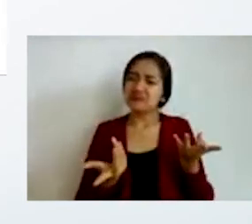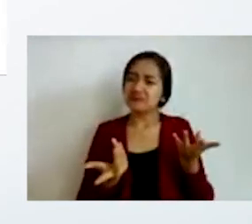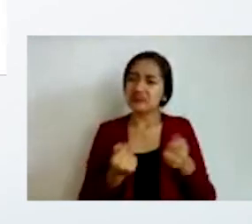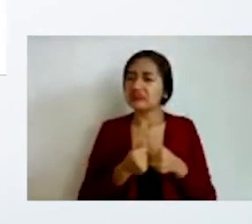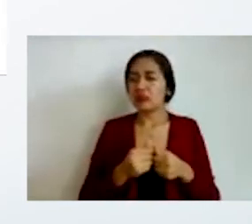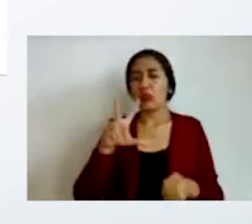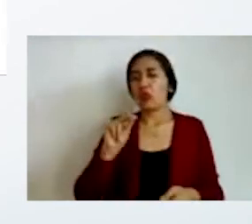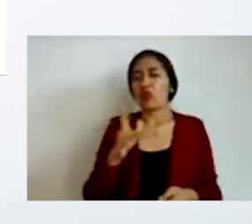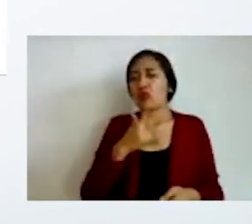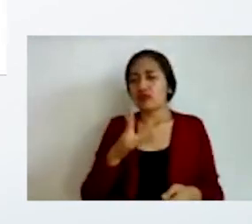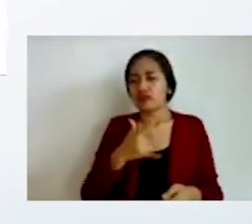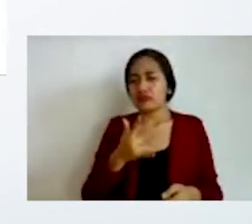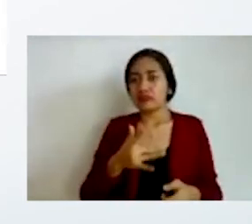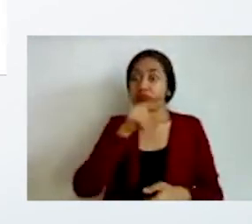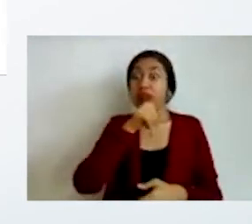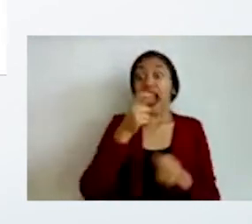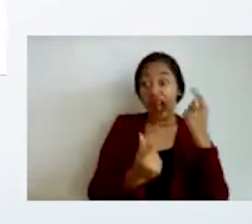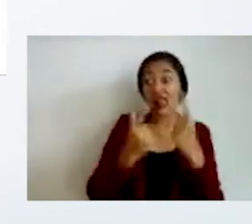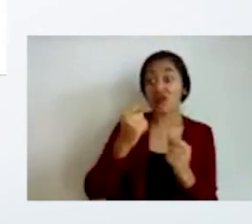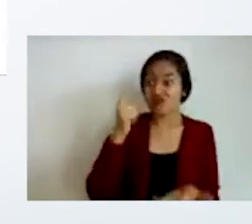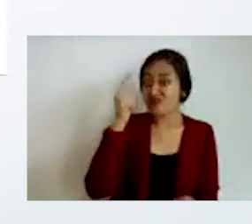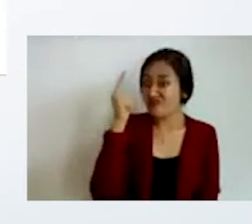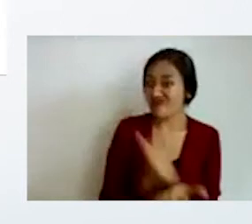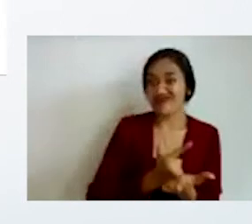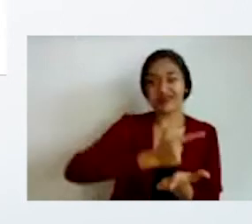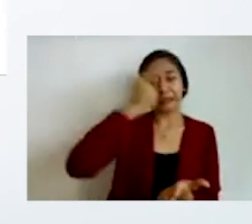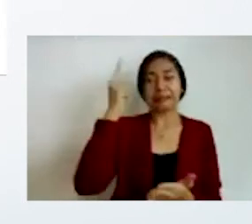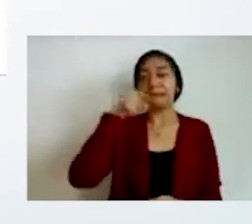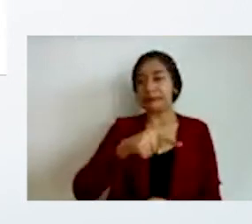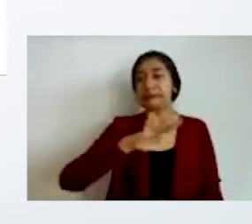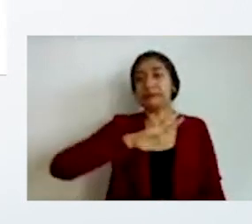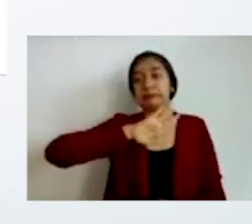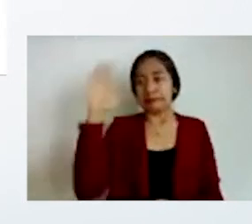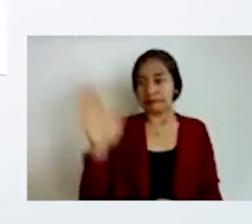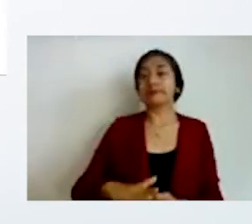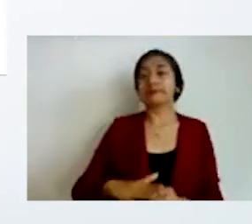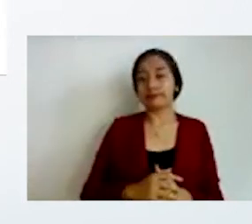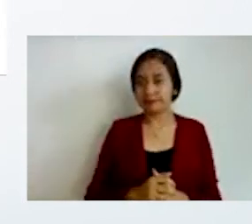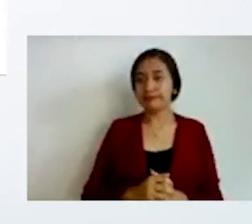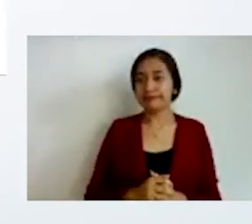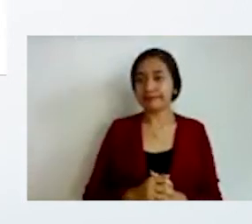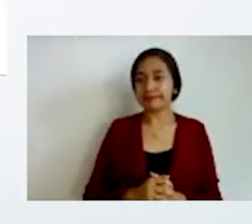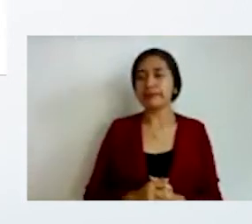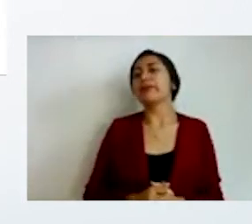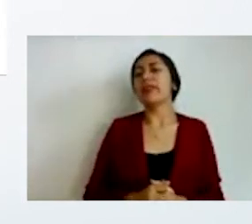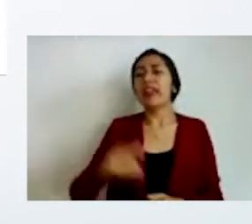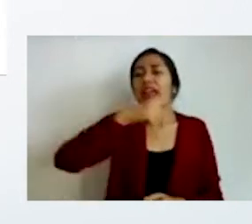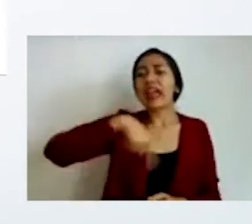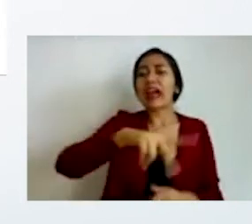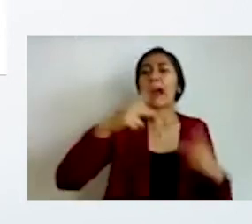de formas graves de la enfermedad, de la vulnerabilidad que tienen las poblaciones